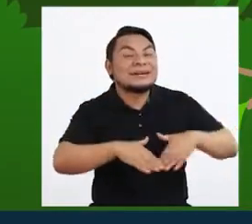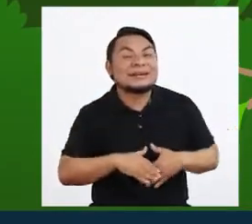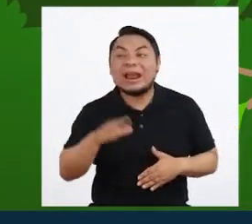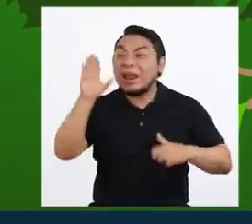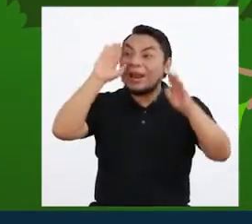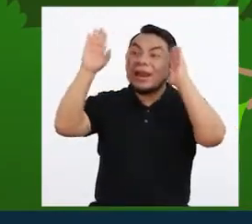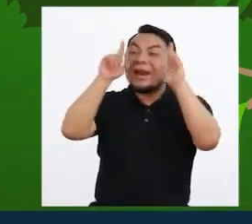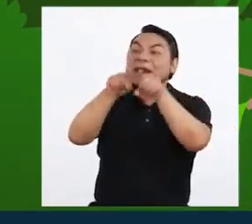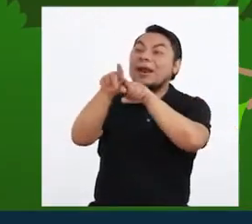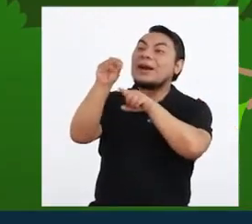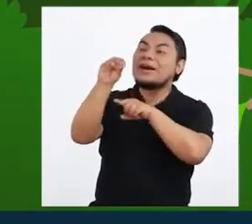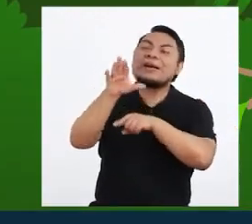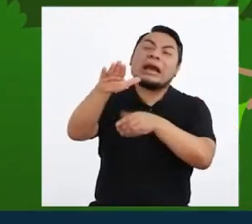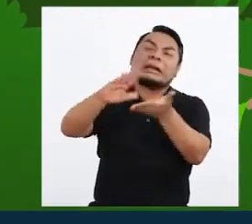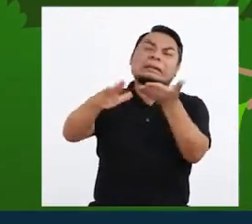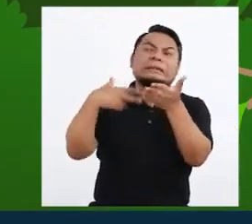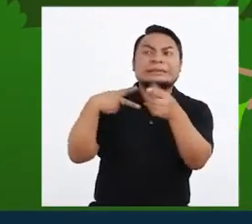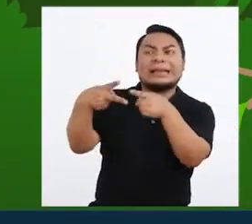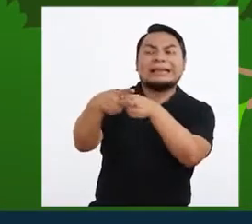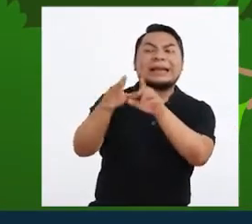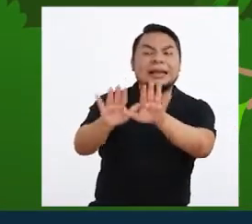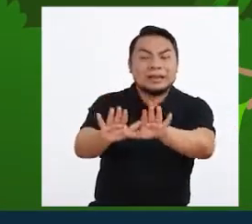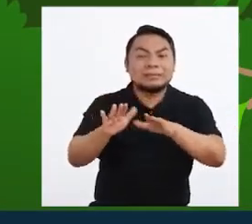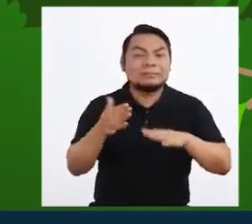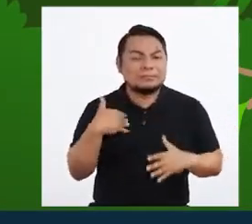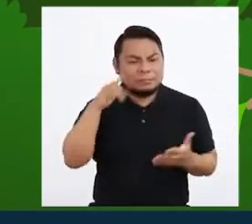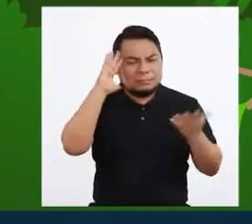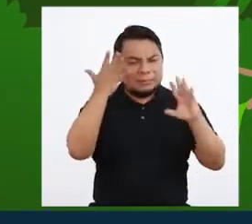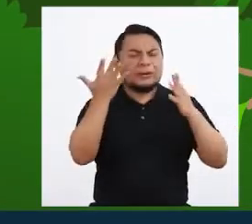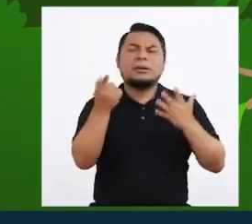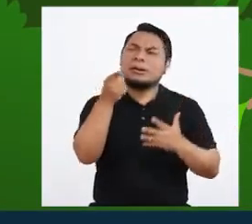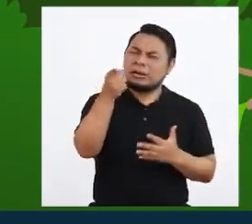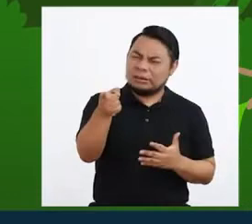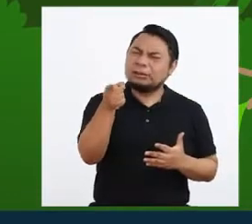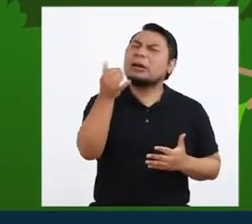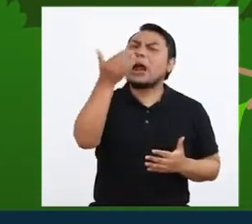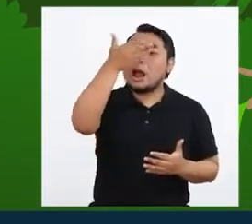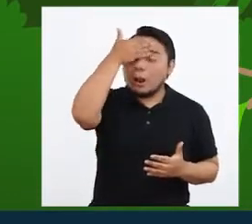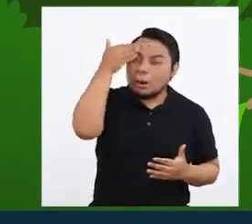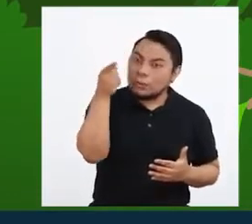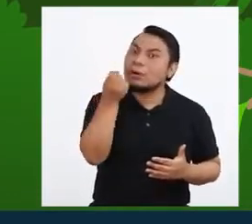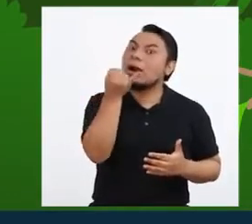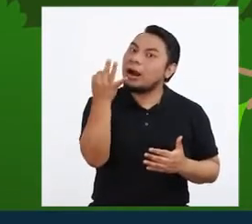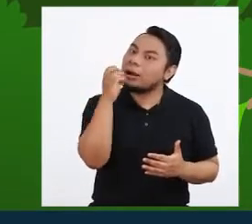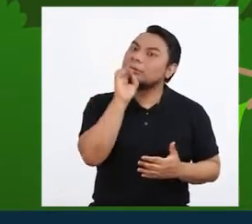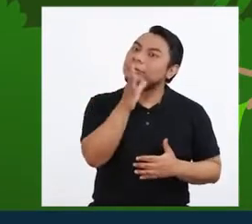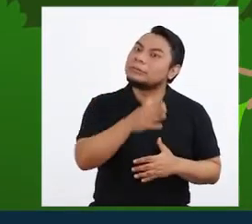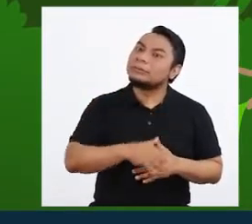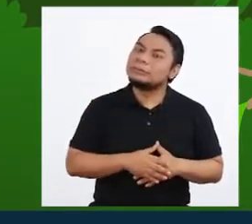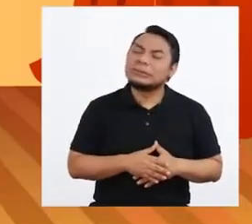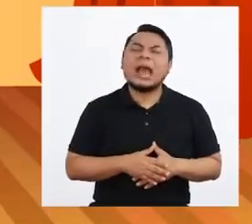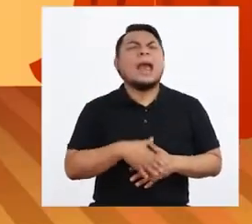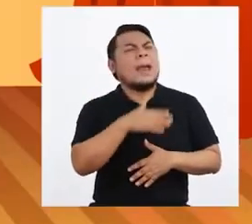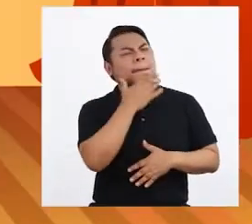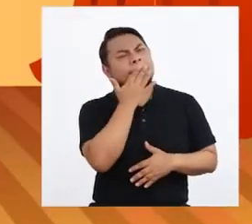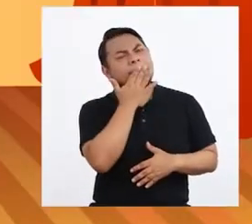niños. Hola, Calcetín. Disculpa que te interrumpa, pero me parece que te estás olvidando de algo.